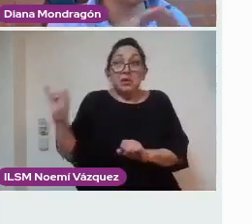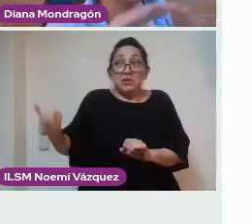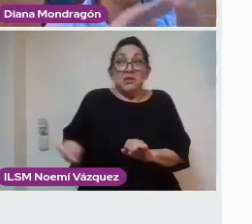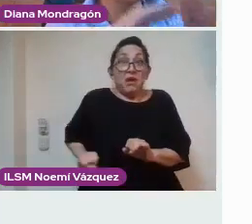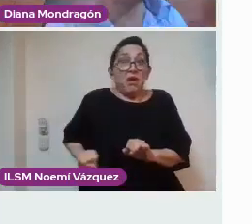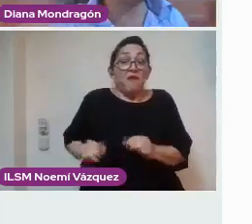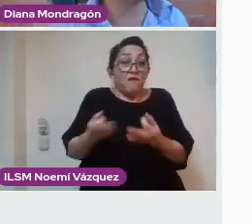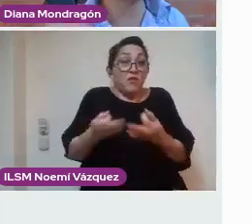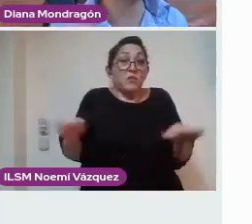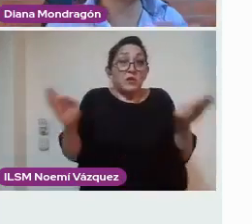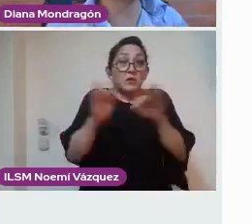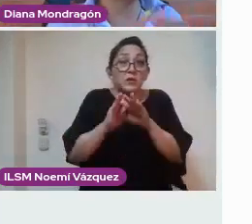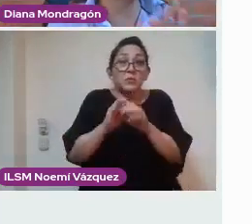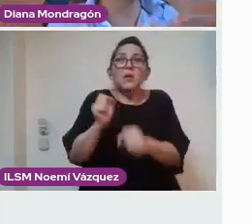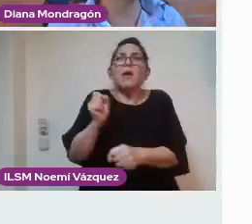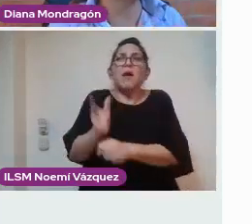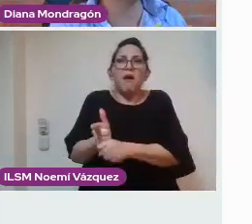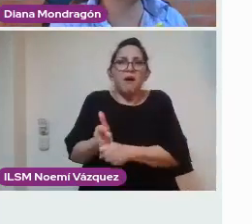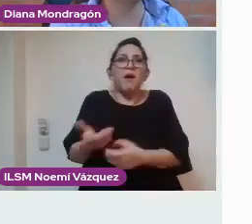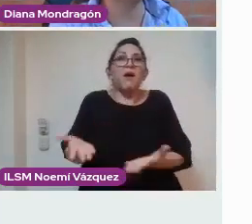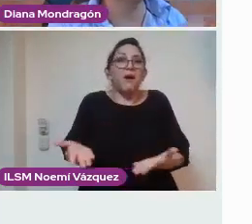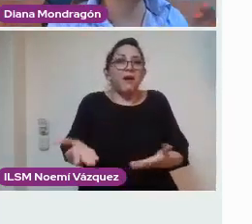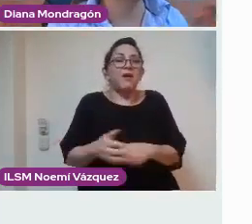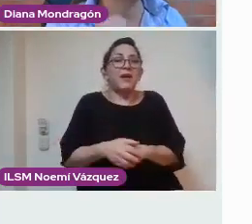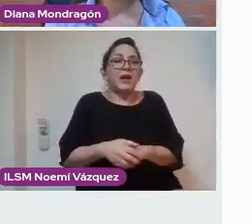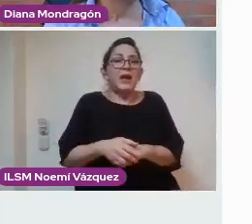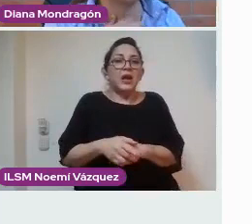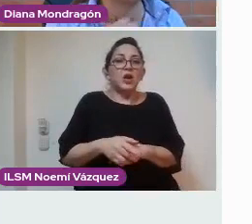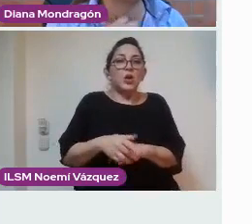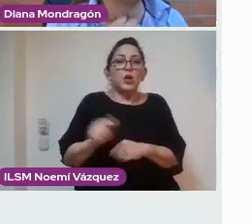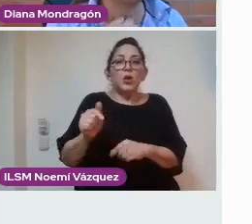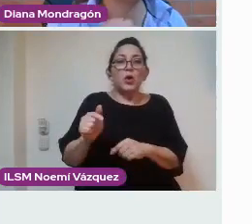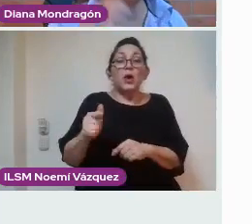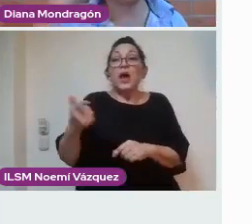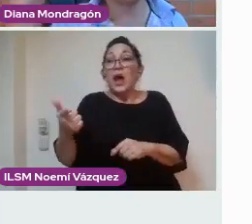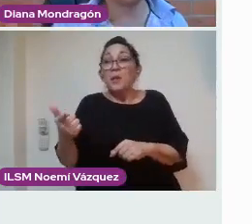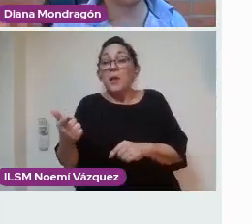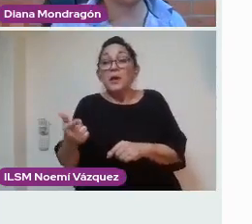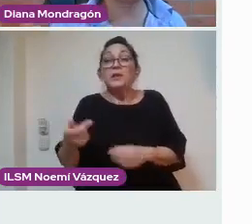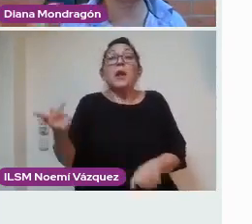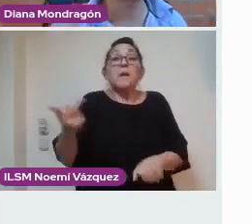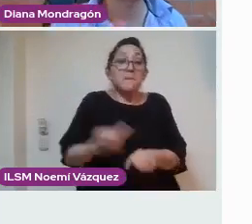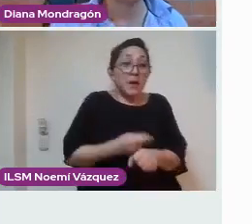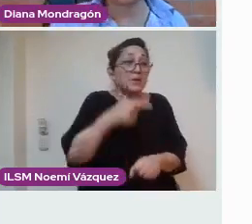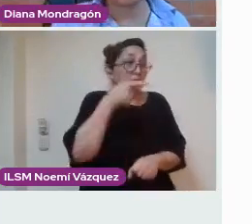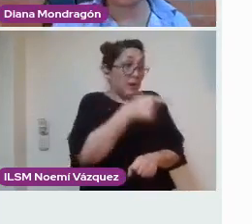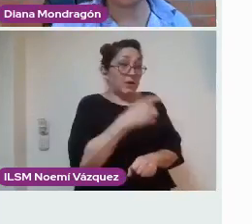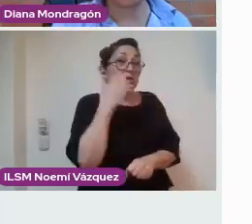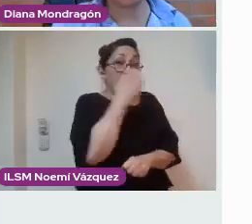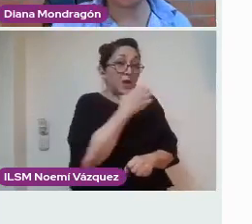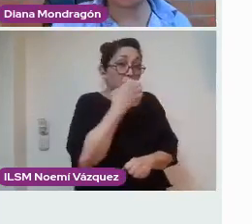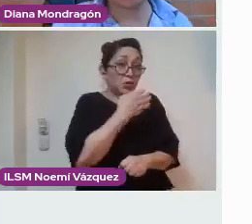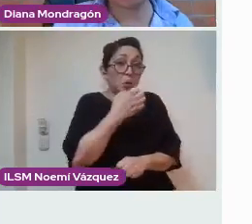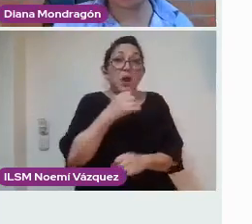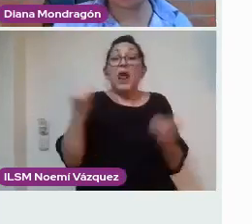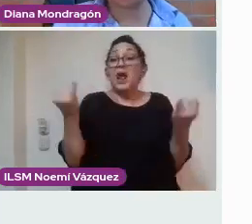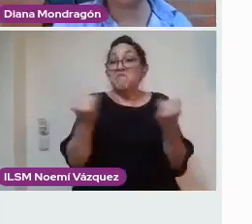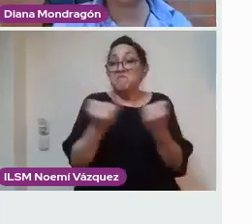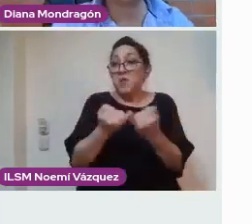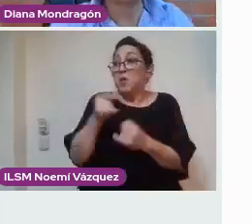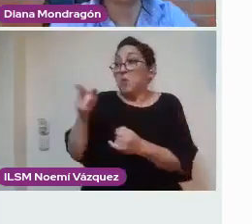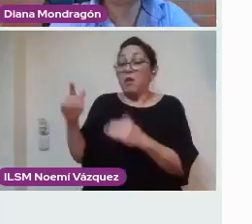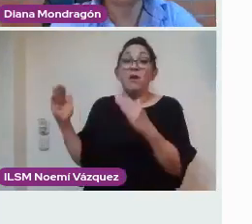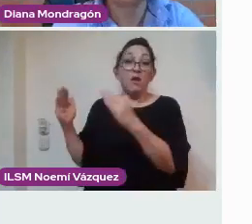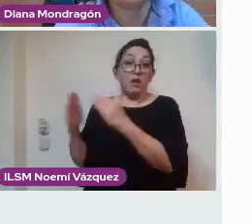O si es como algo transversal que sucede tanto en la escuela como en casa y que tendríamos un problema mayor.